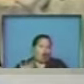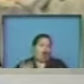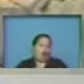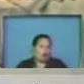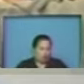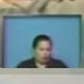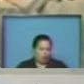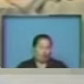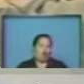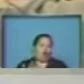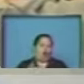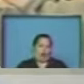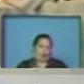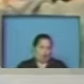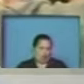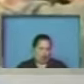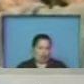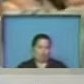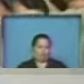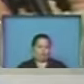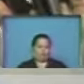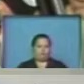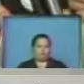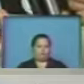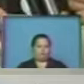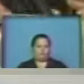que no. Espero que no sea así.